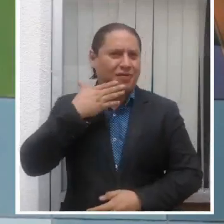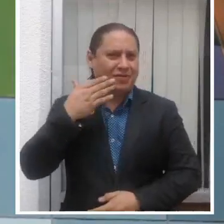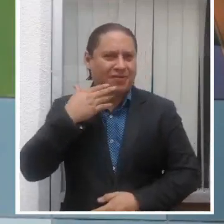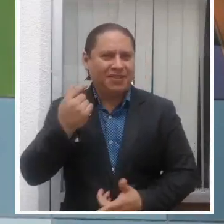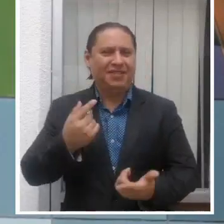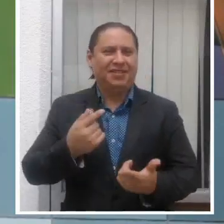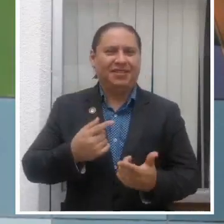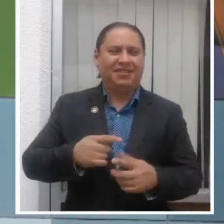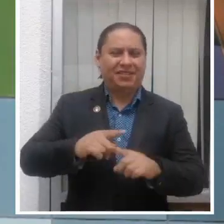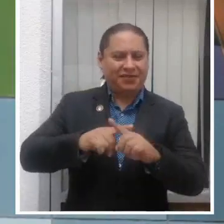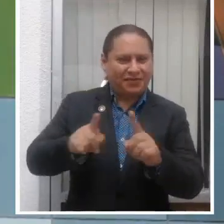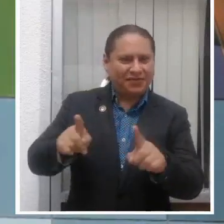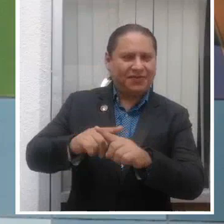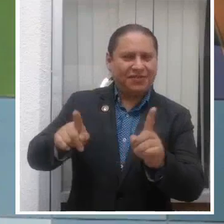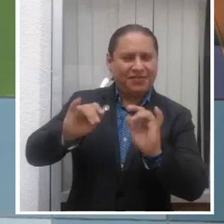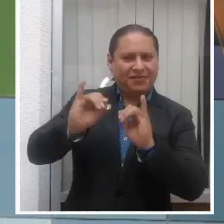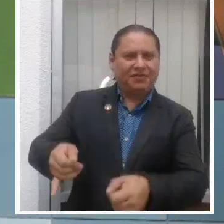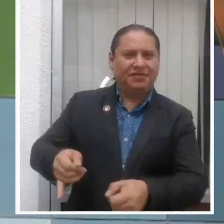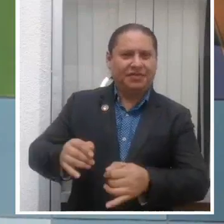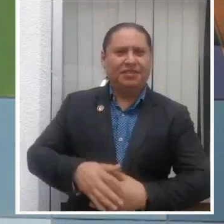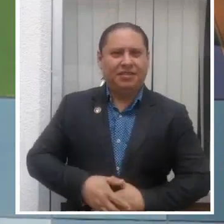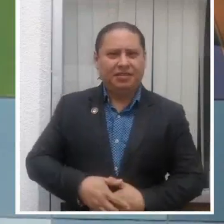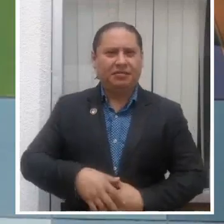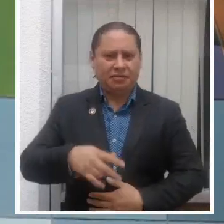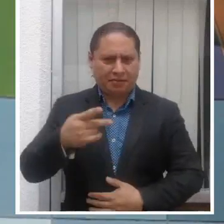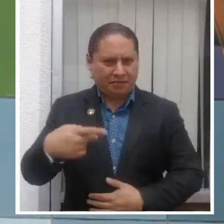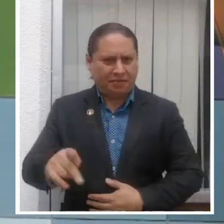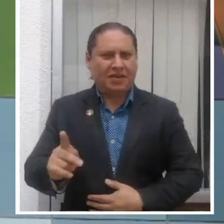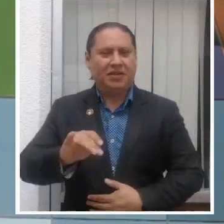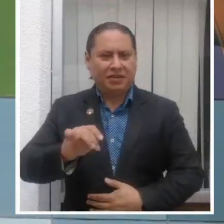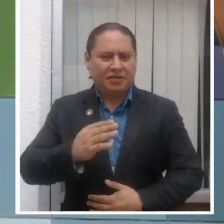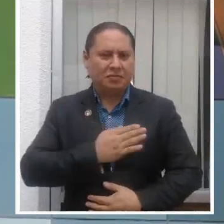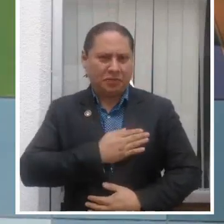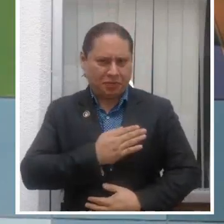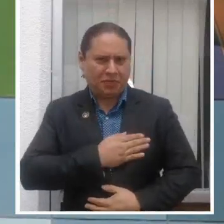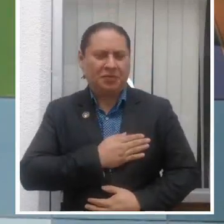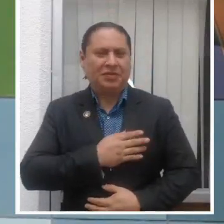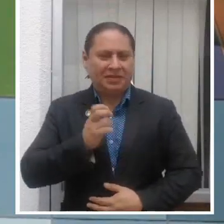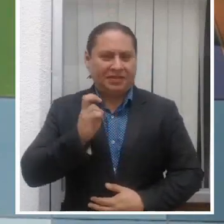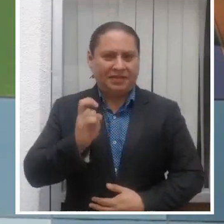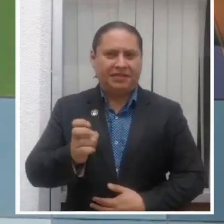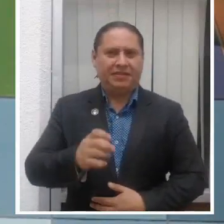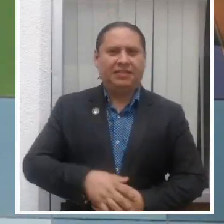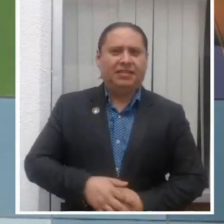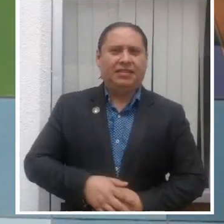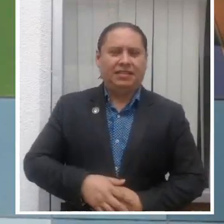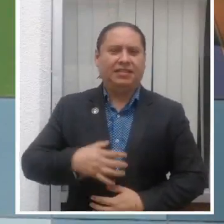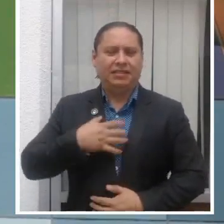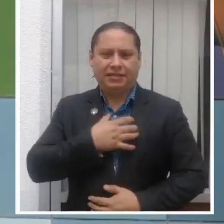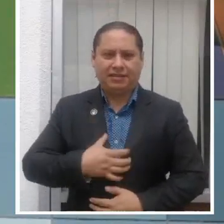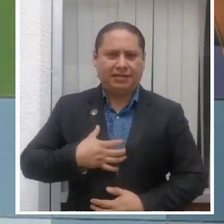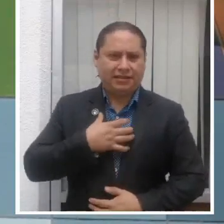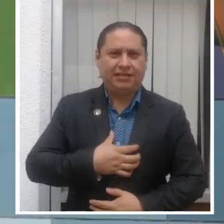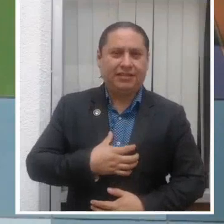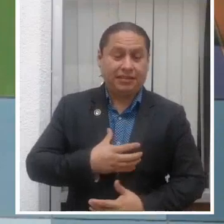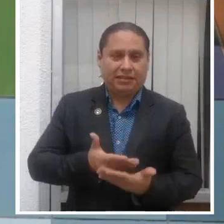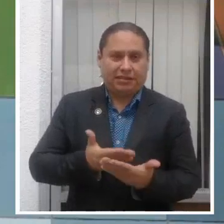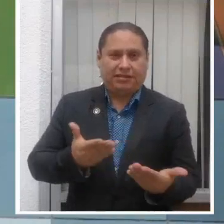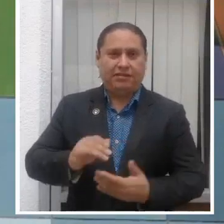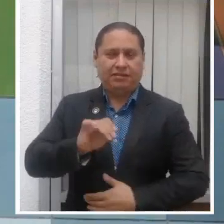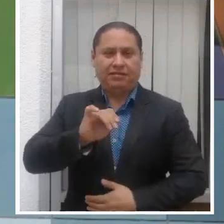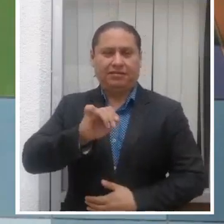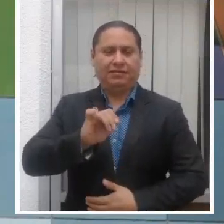el escritor y el escritor no es tan buena persona. Pero bueno, en este caso no fue así, en este caso yo estaba muy contenta y estoy muy